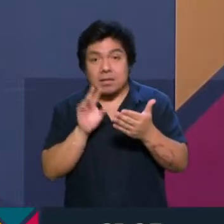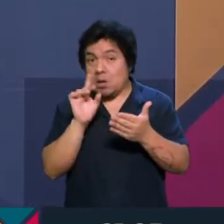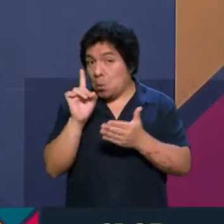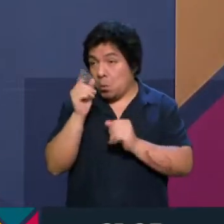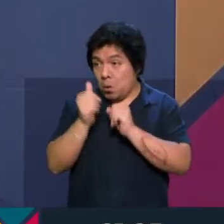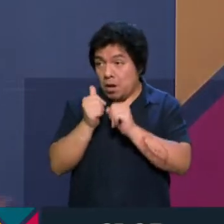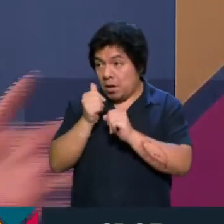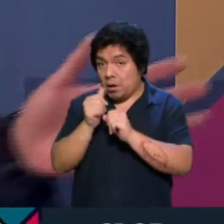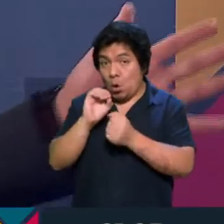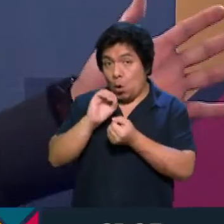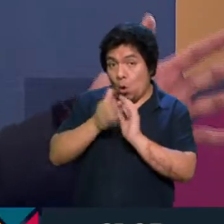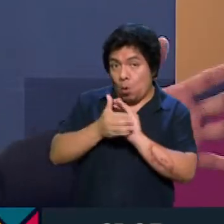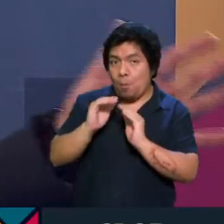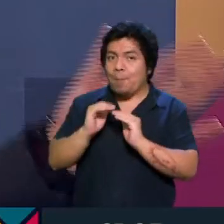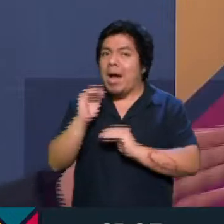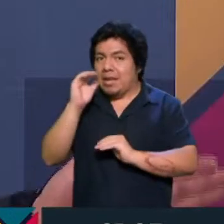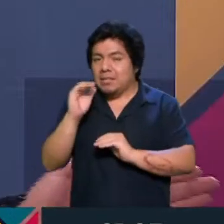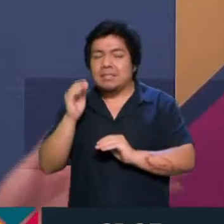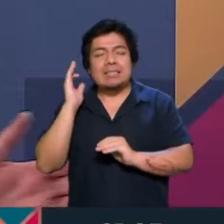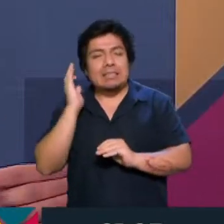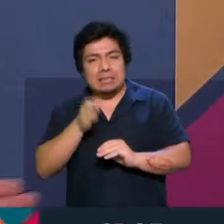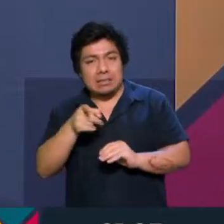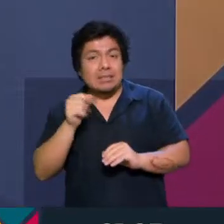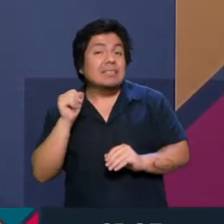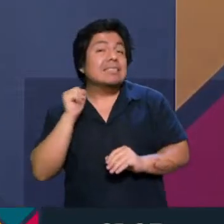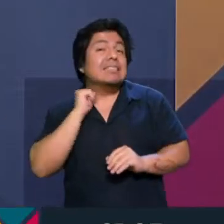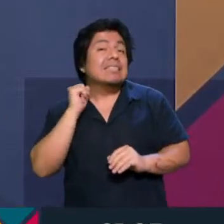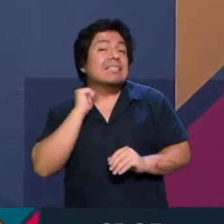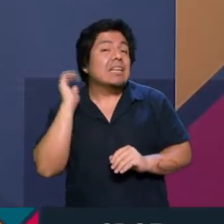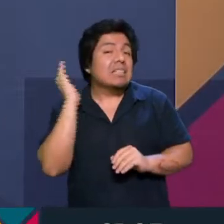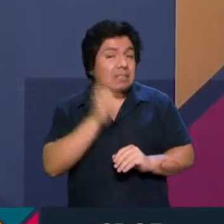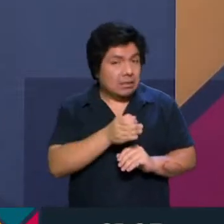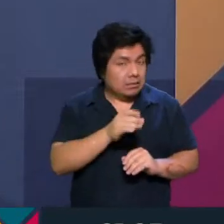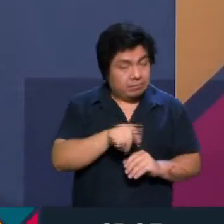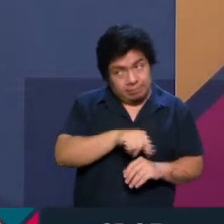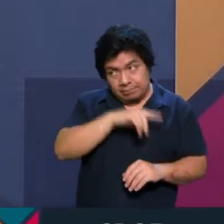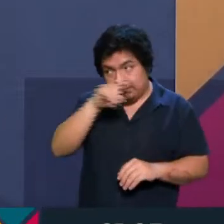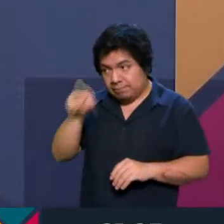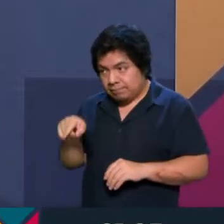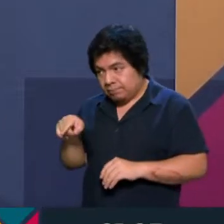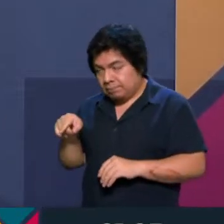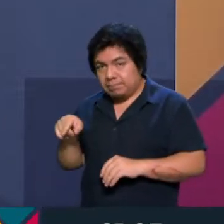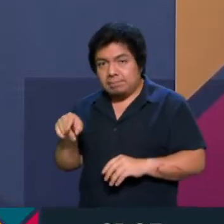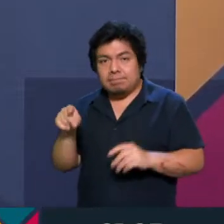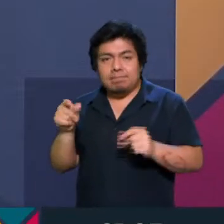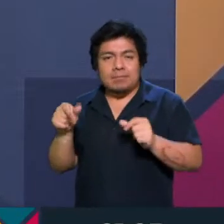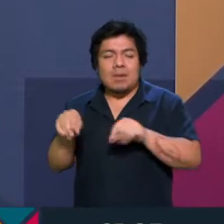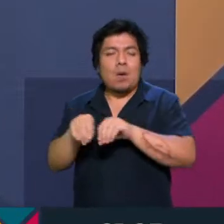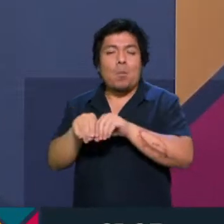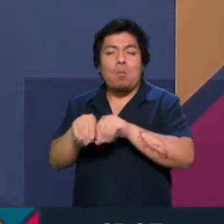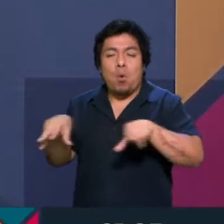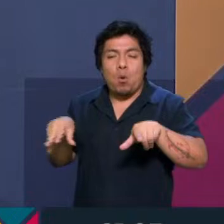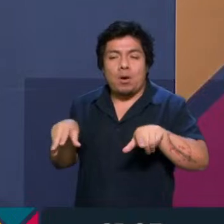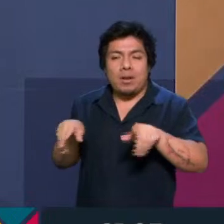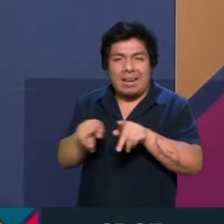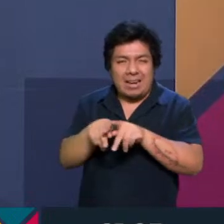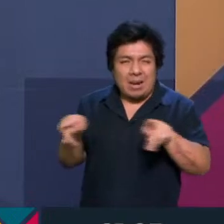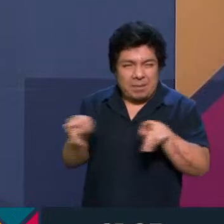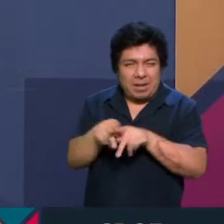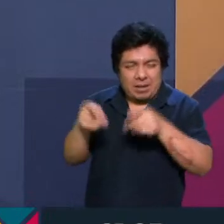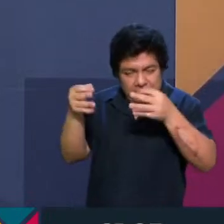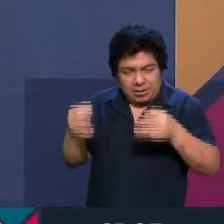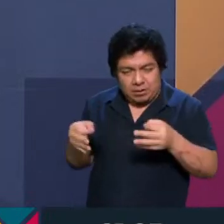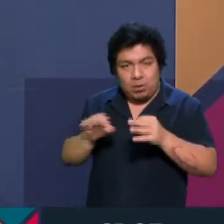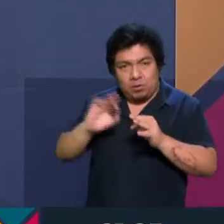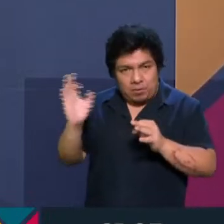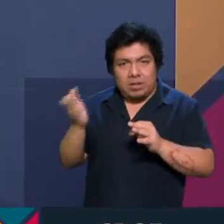año. Recordemos que ahorita ya se aprobó por el Senado de la República, viene esta publicación que se debe de dar en el Diario